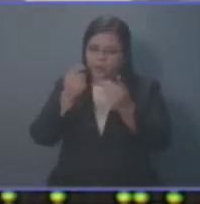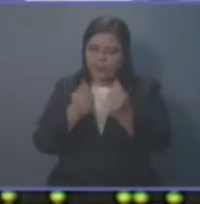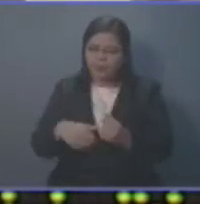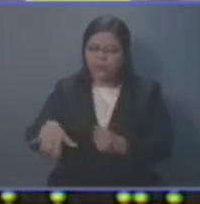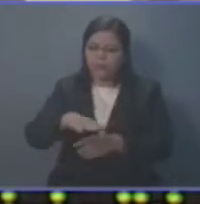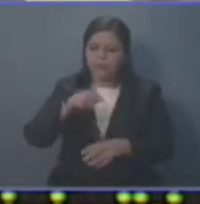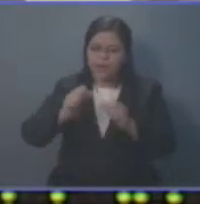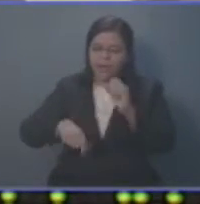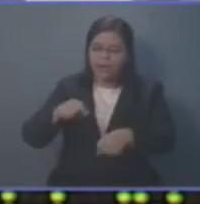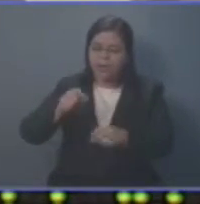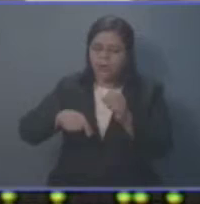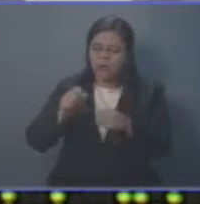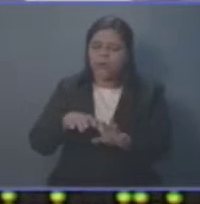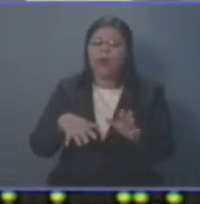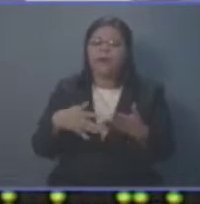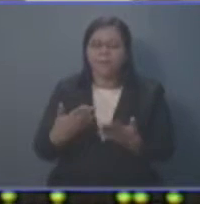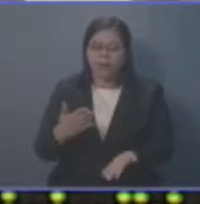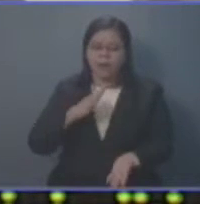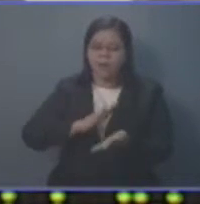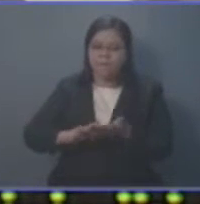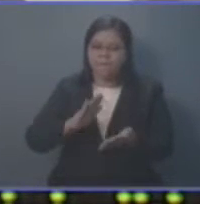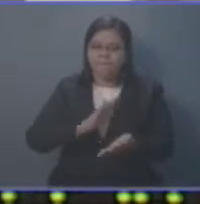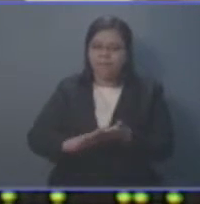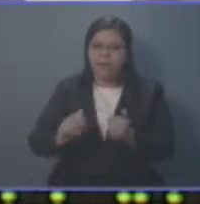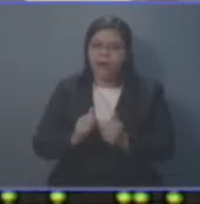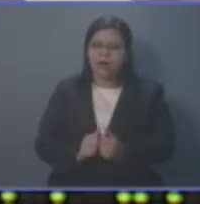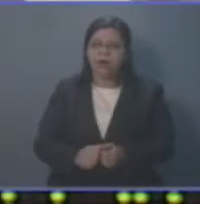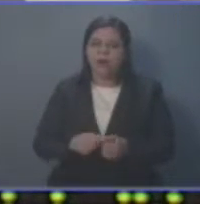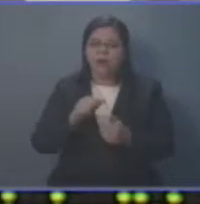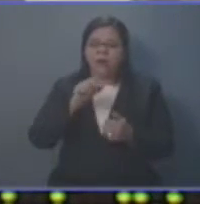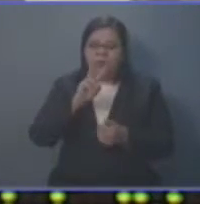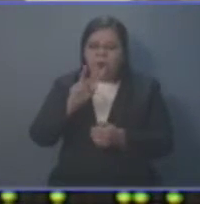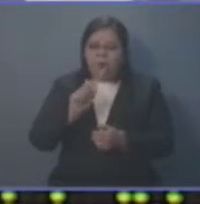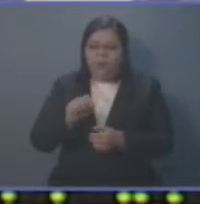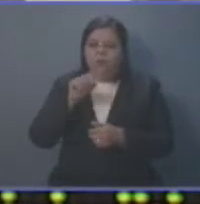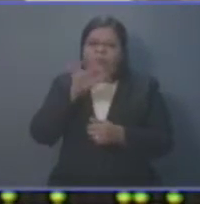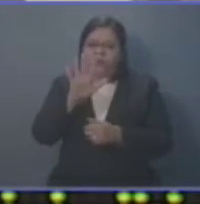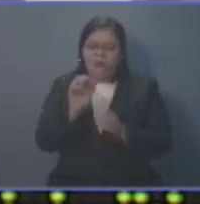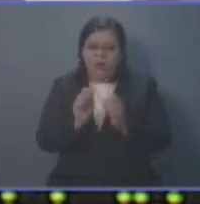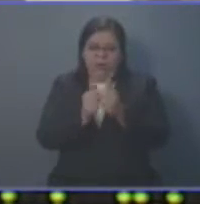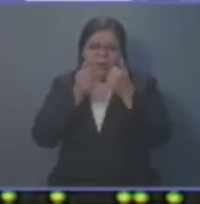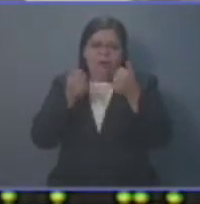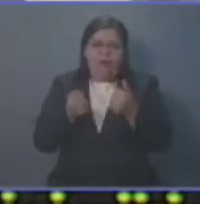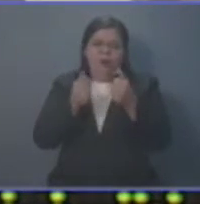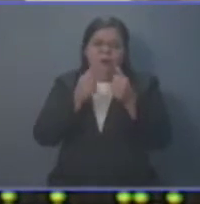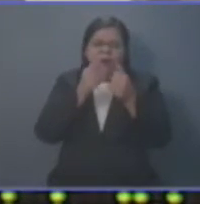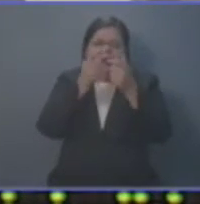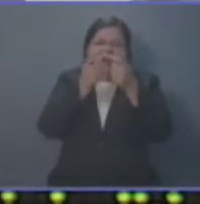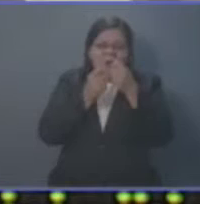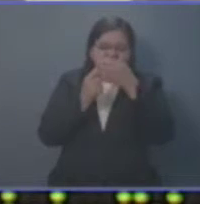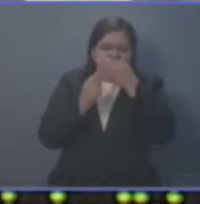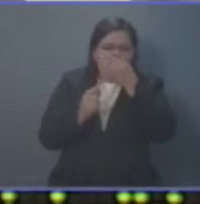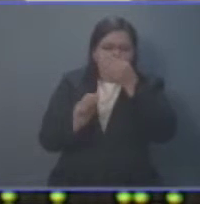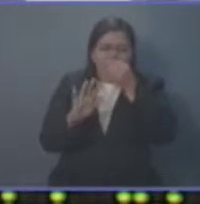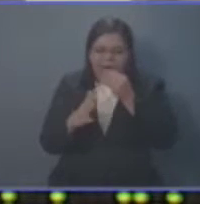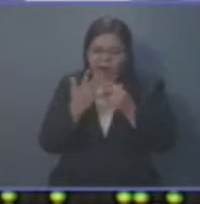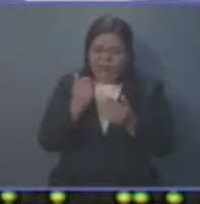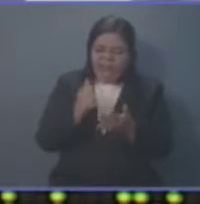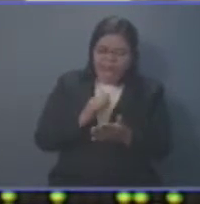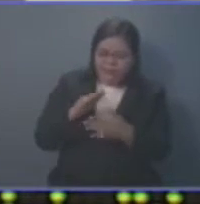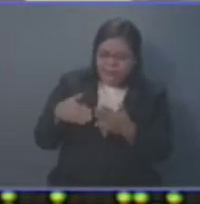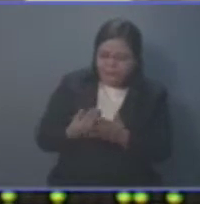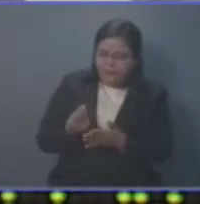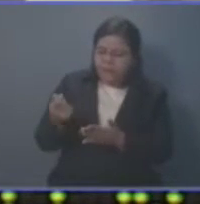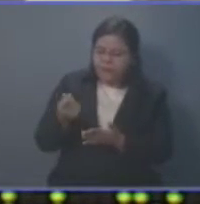de agricultura y ganadería a efecto de financiar la compra de 2.5 millones de plantas de café. Romanos 5, que los recursos